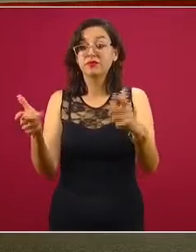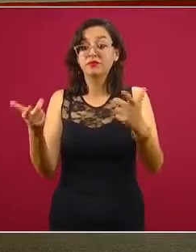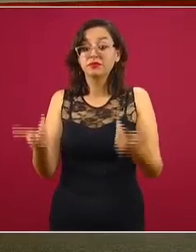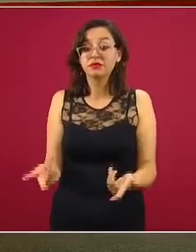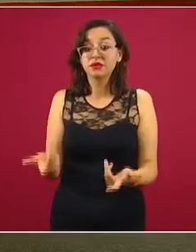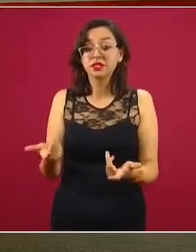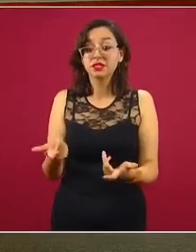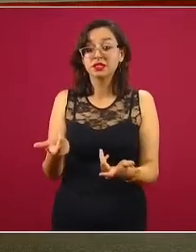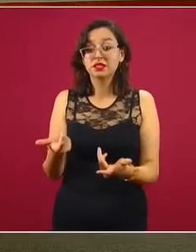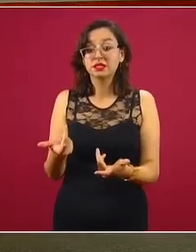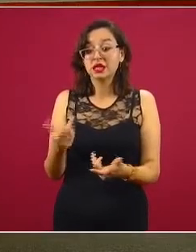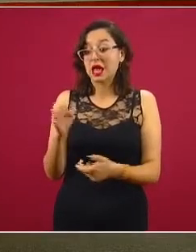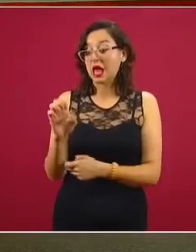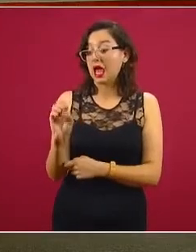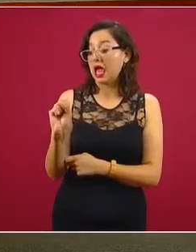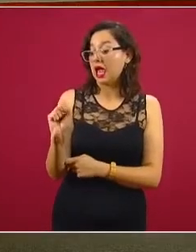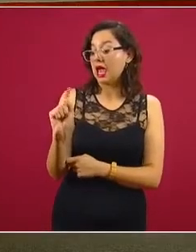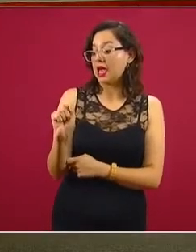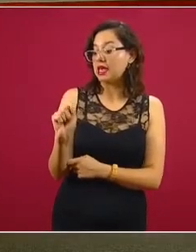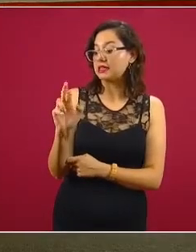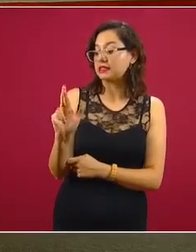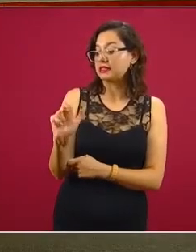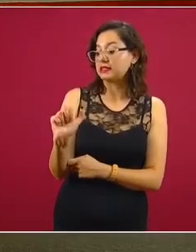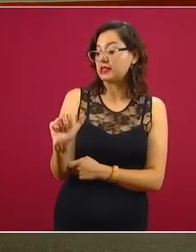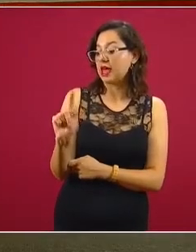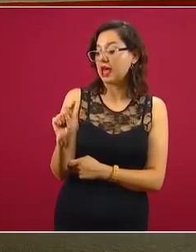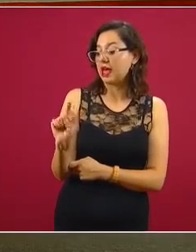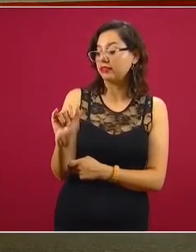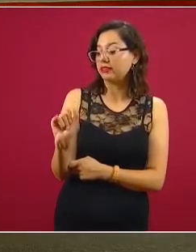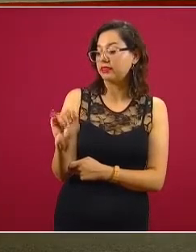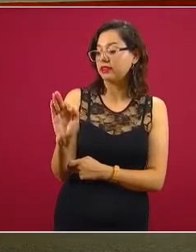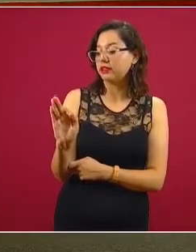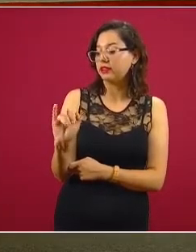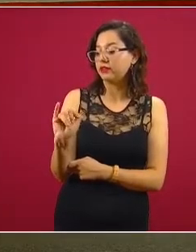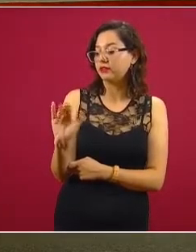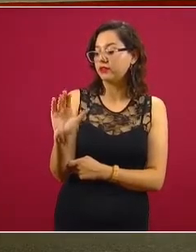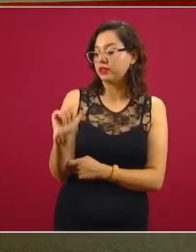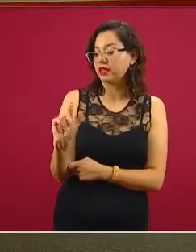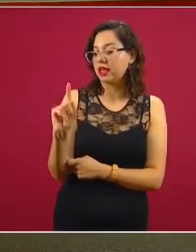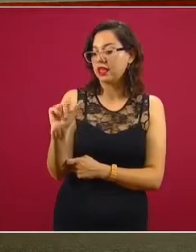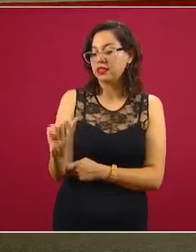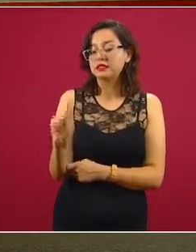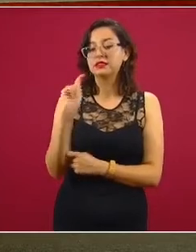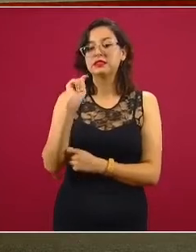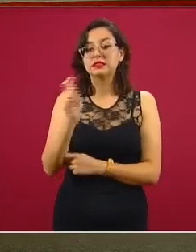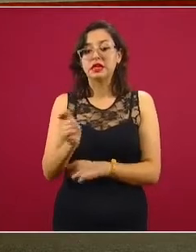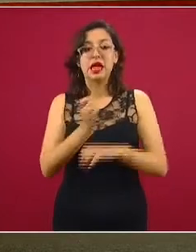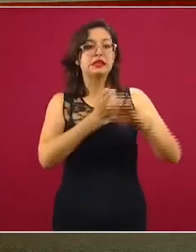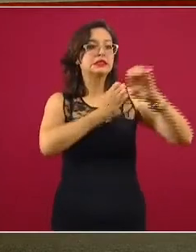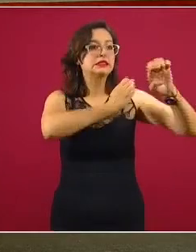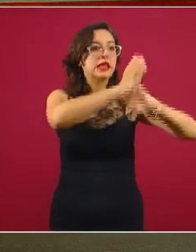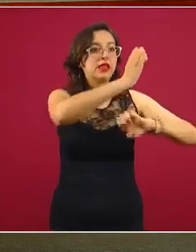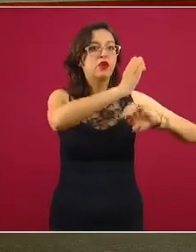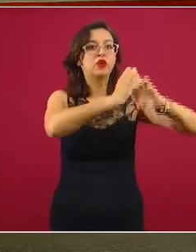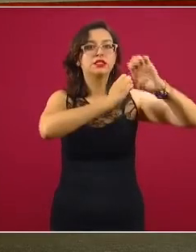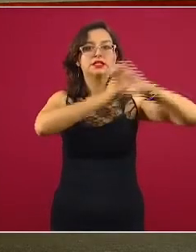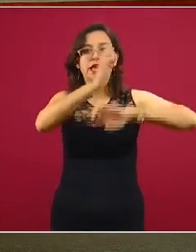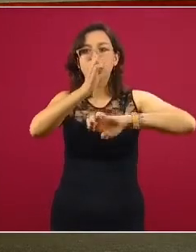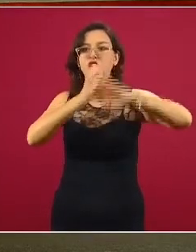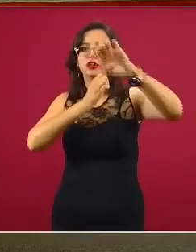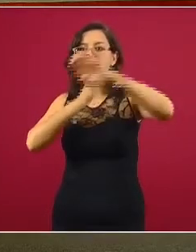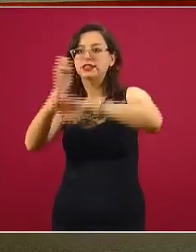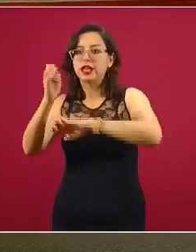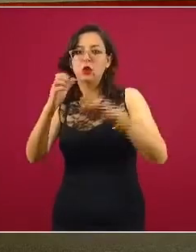manera estratificada. ¿Qué quiere decir estratificado? Se va haciendo por fragmentos, estado por estado, y